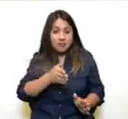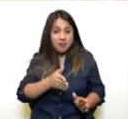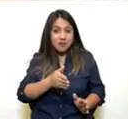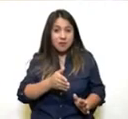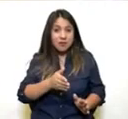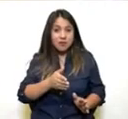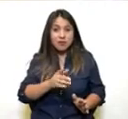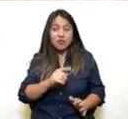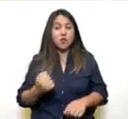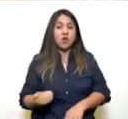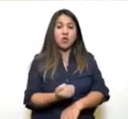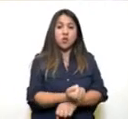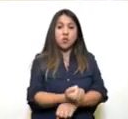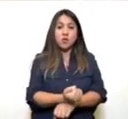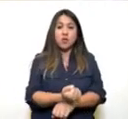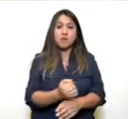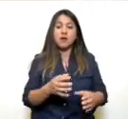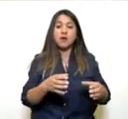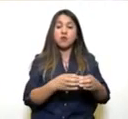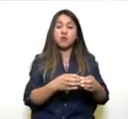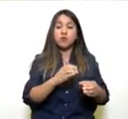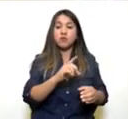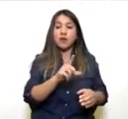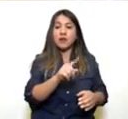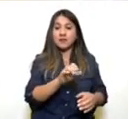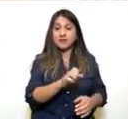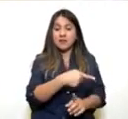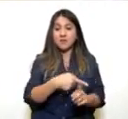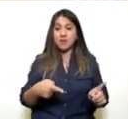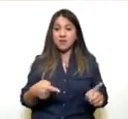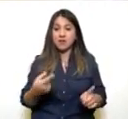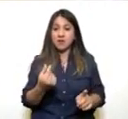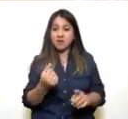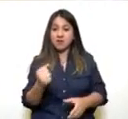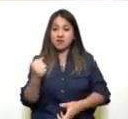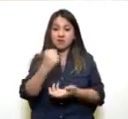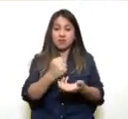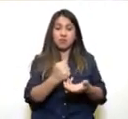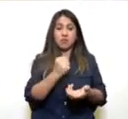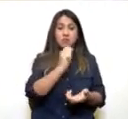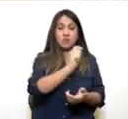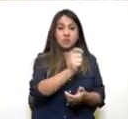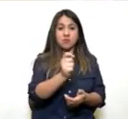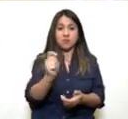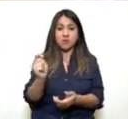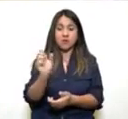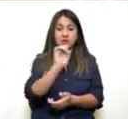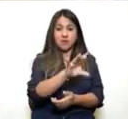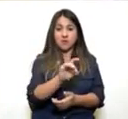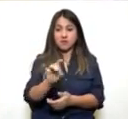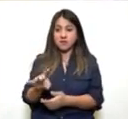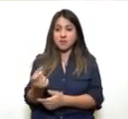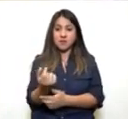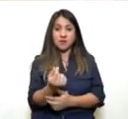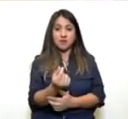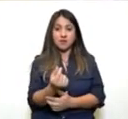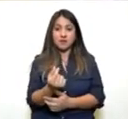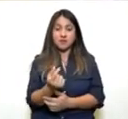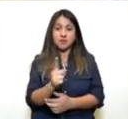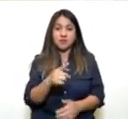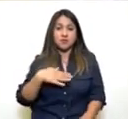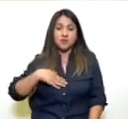económicas para la clase media para que le llegara a más personas creo que